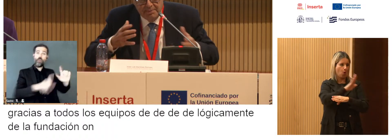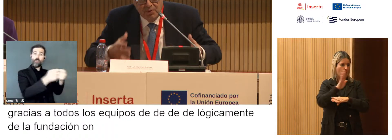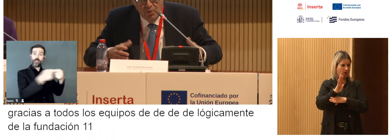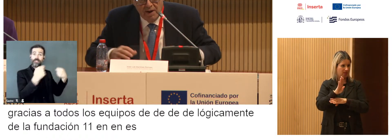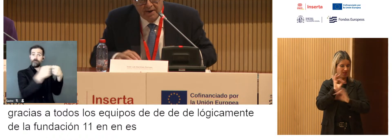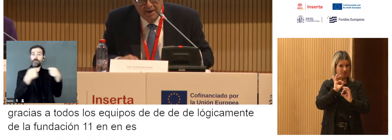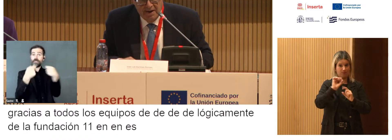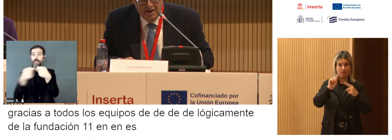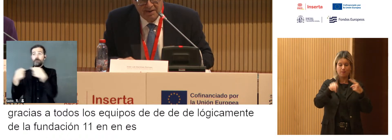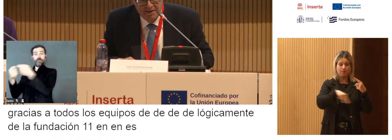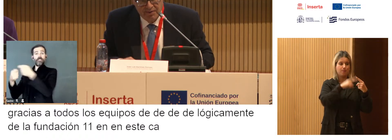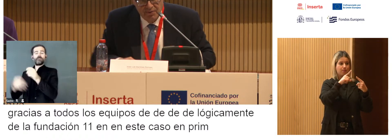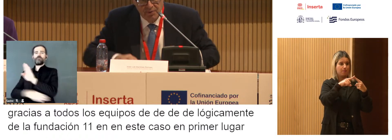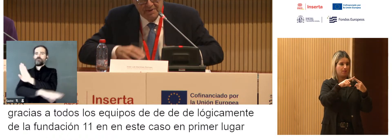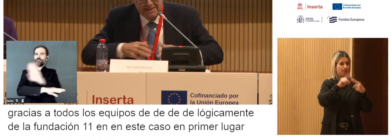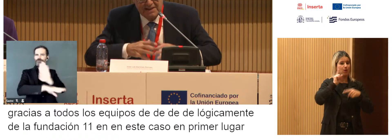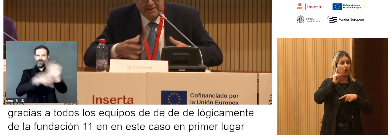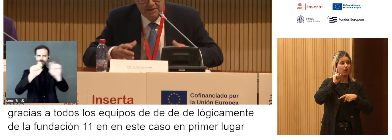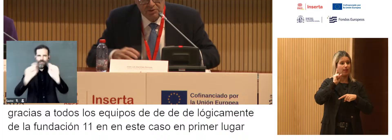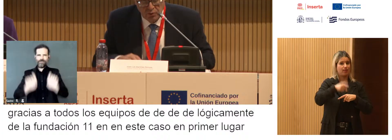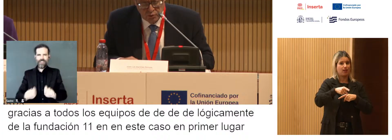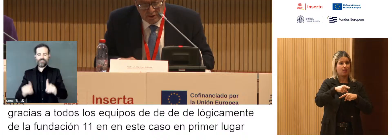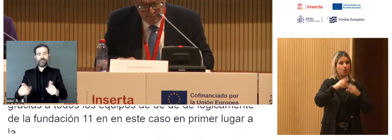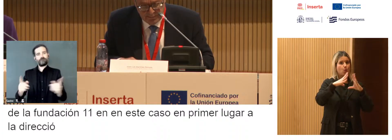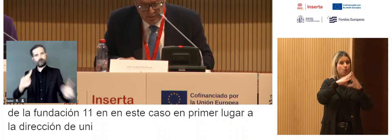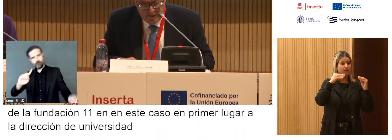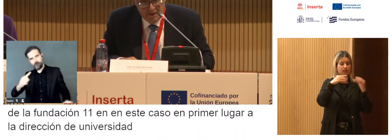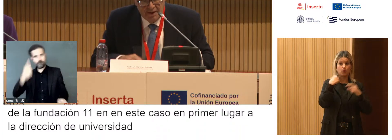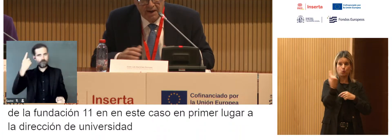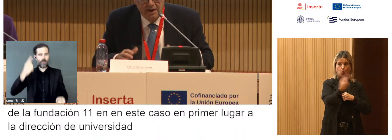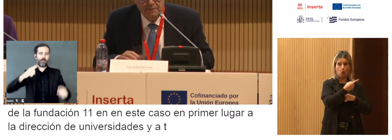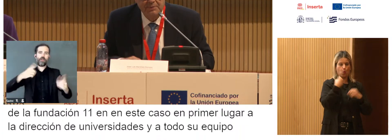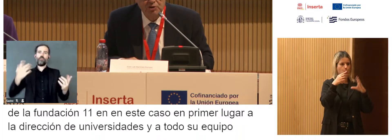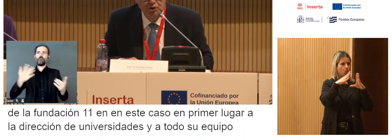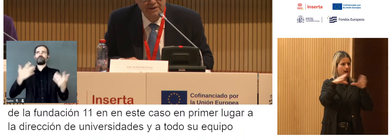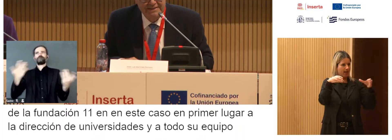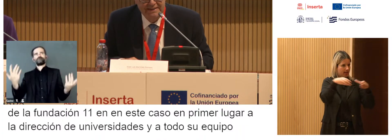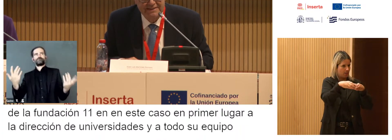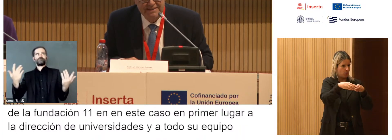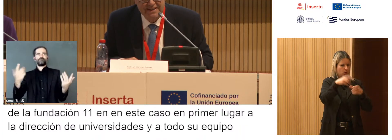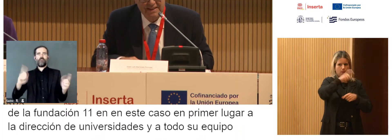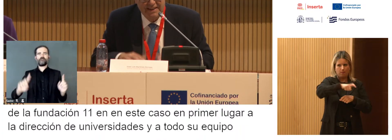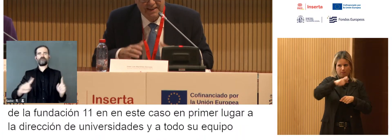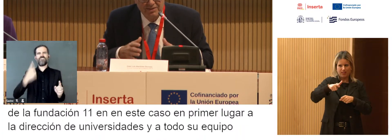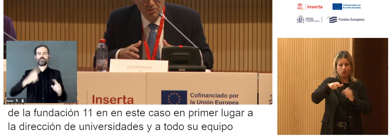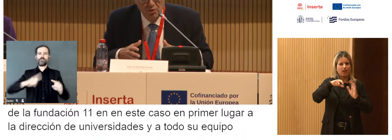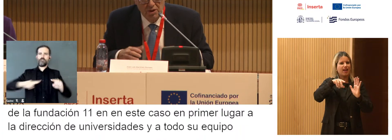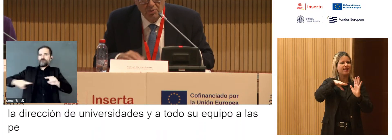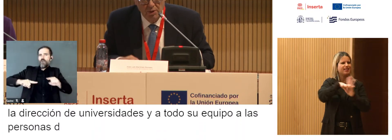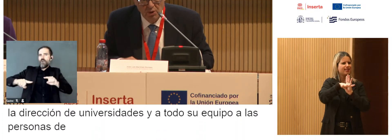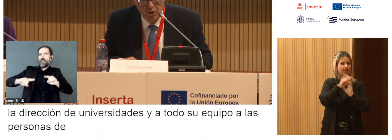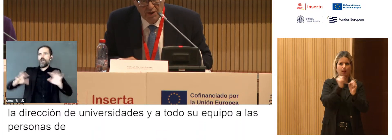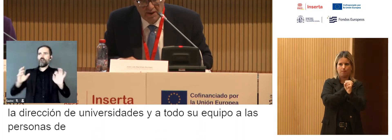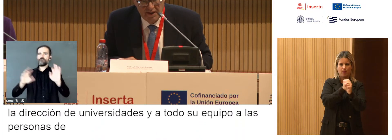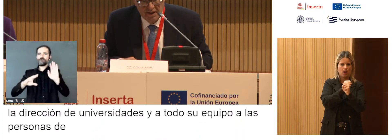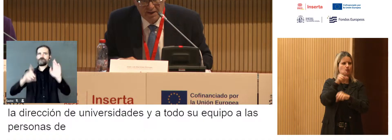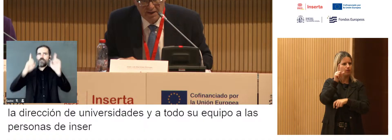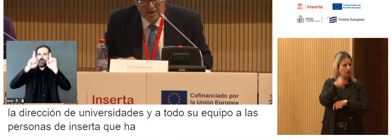caso, en primer lugar, a la Dirección de Universidades y a todo su equipo, a las personas de Inserta que han